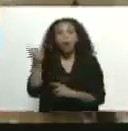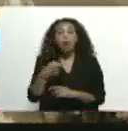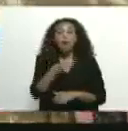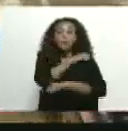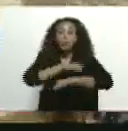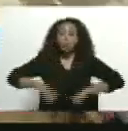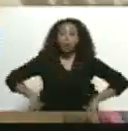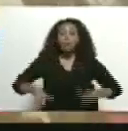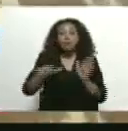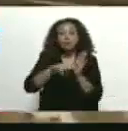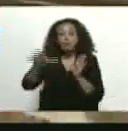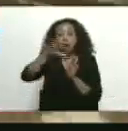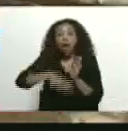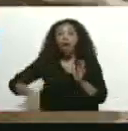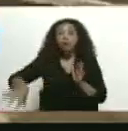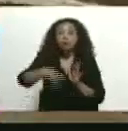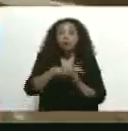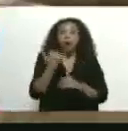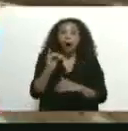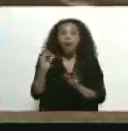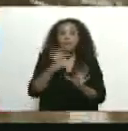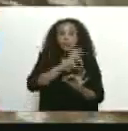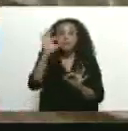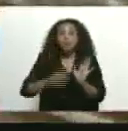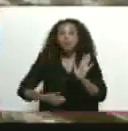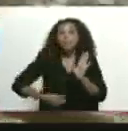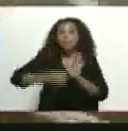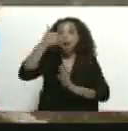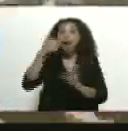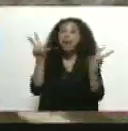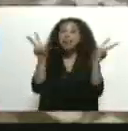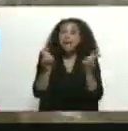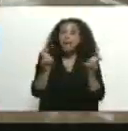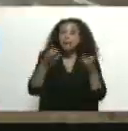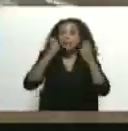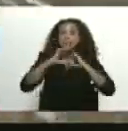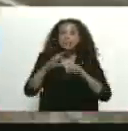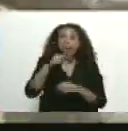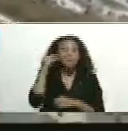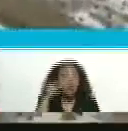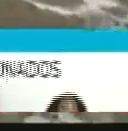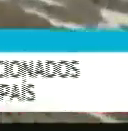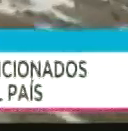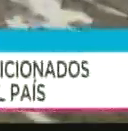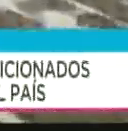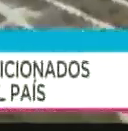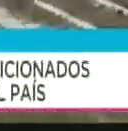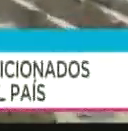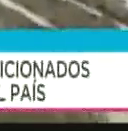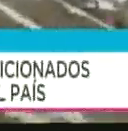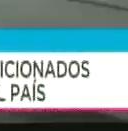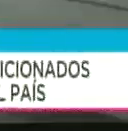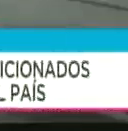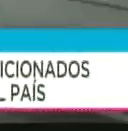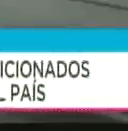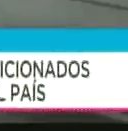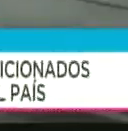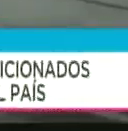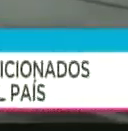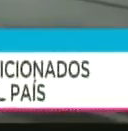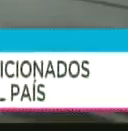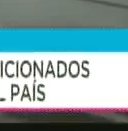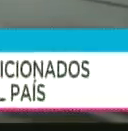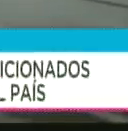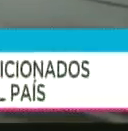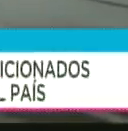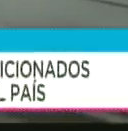Portuguesa y otros estados. Ahora tenemos que incrementar a nivel del tema del maíz amarillo y ahí vamos incrementando, ahí vamos subiendo. Este año,